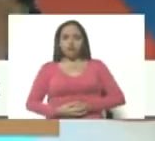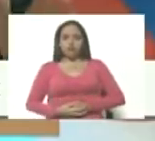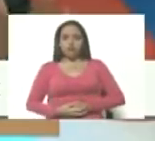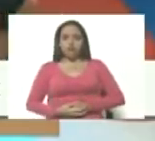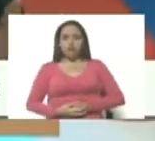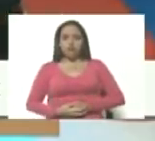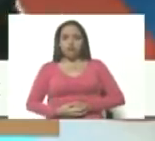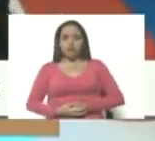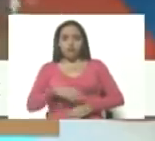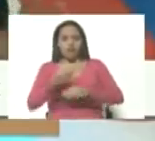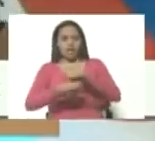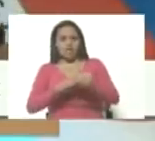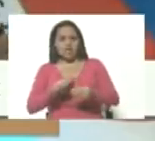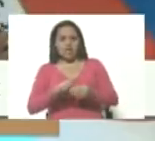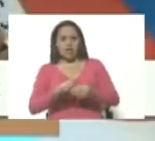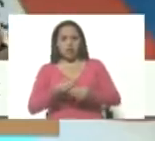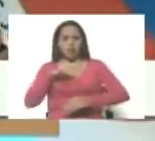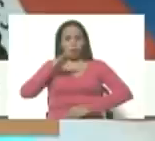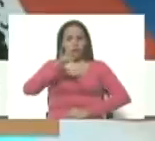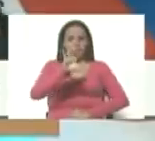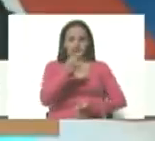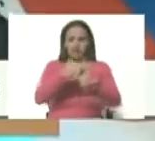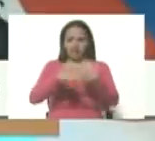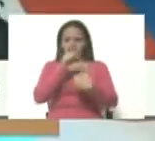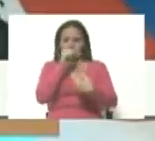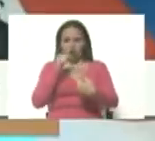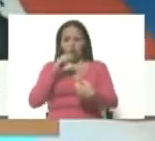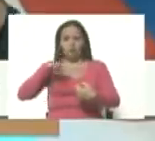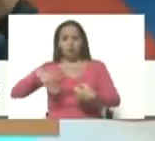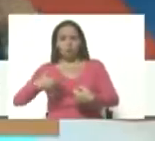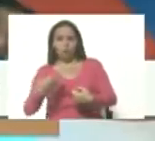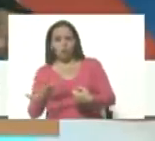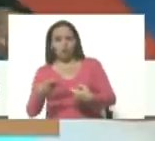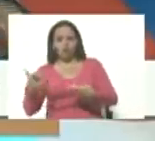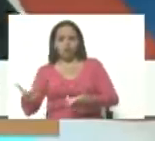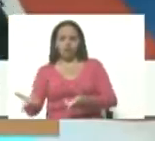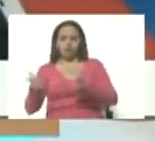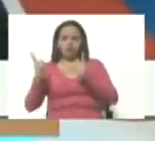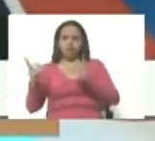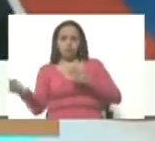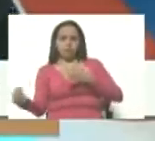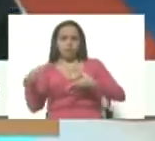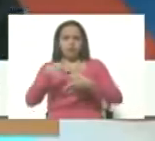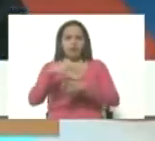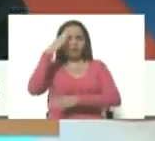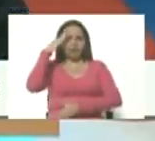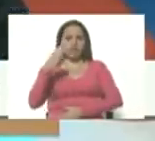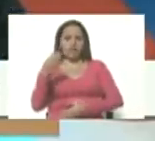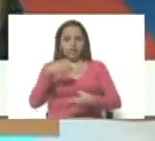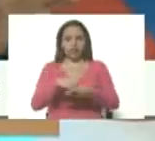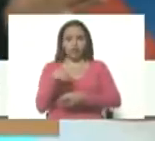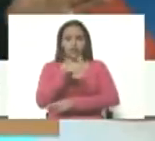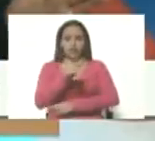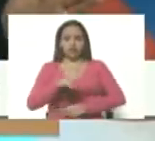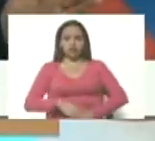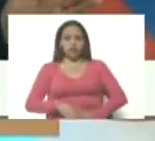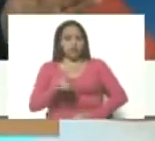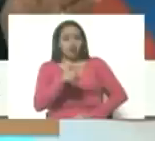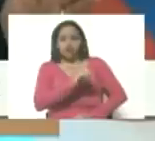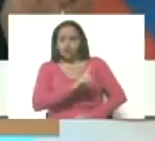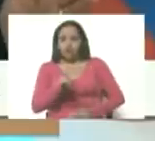Estado forajido, de narcoestado, para propiciar una intervención militar en el país. Eso no es